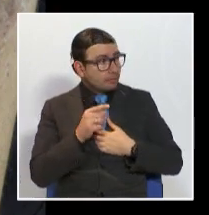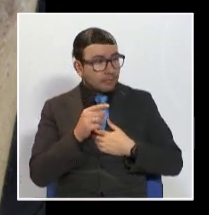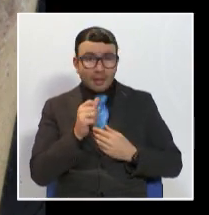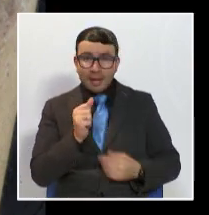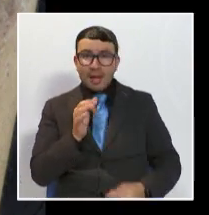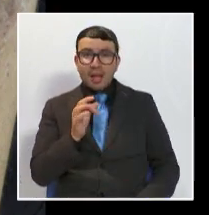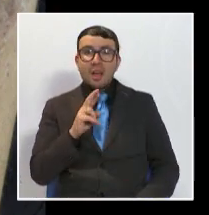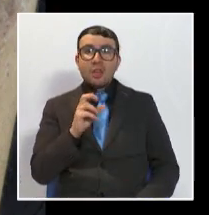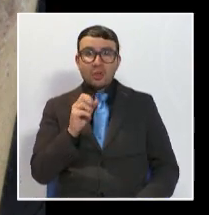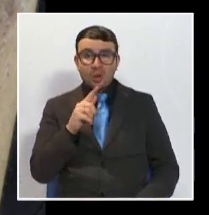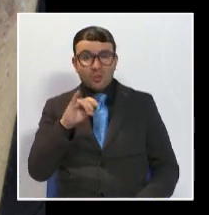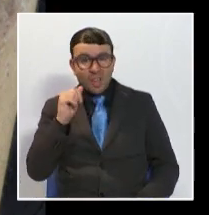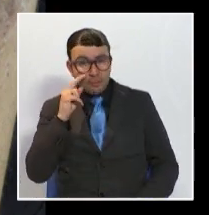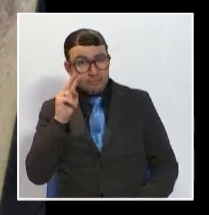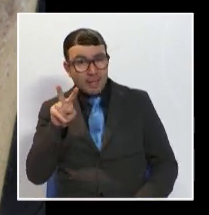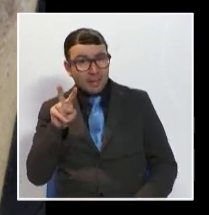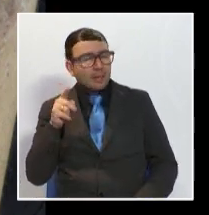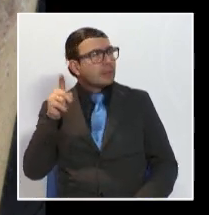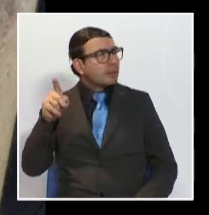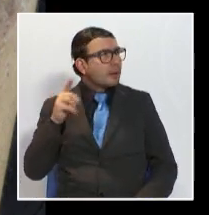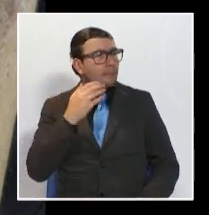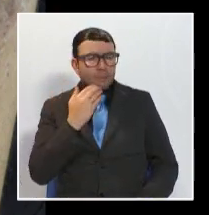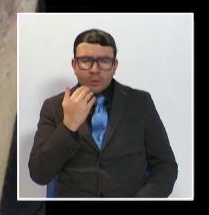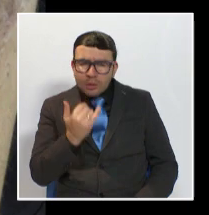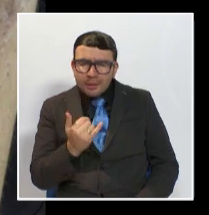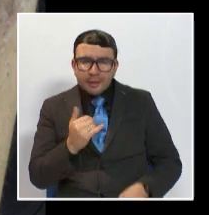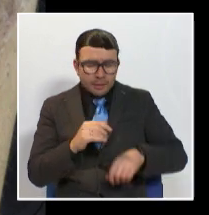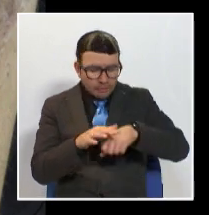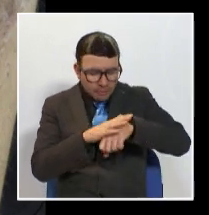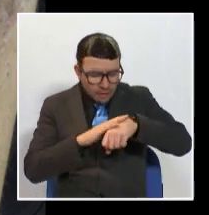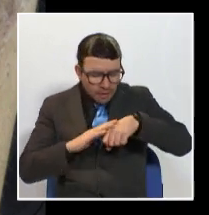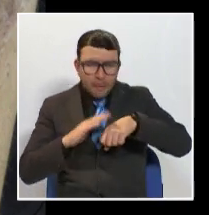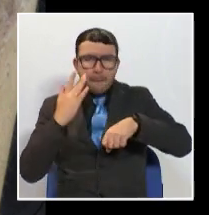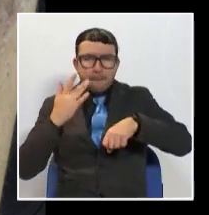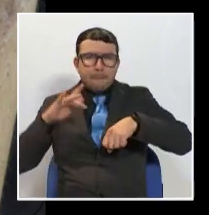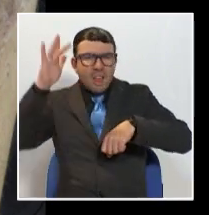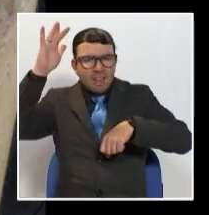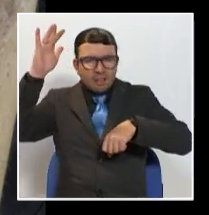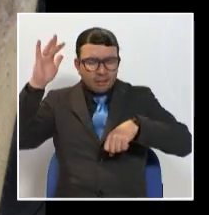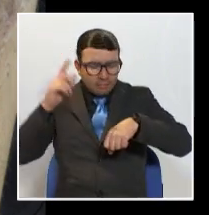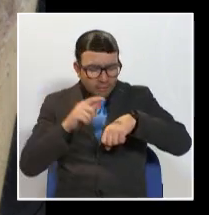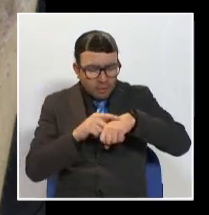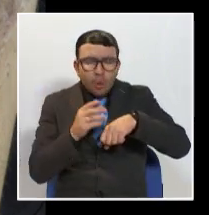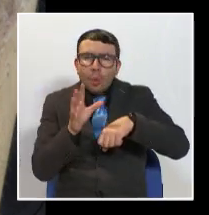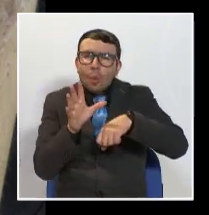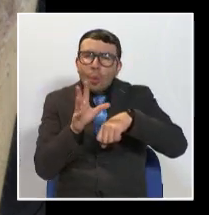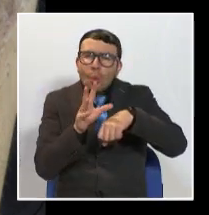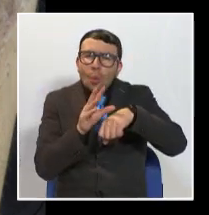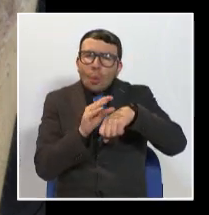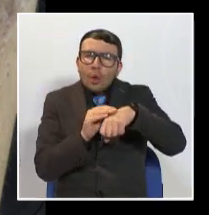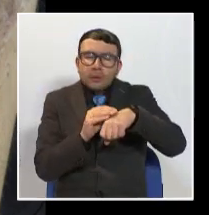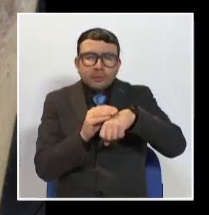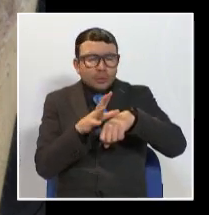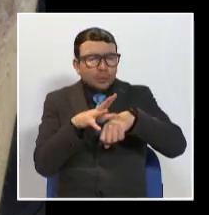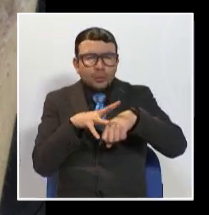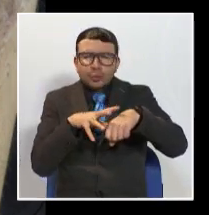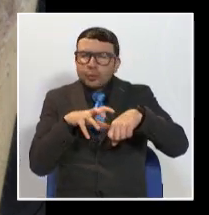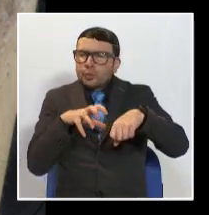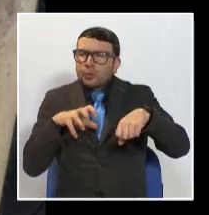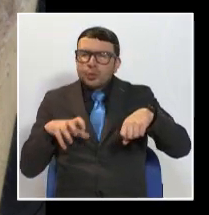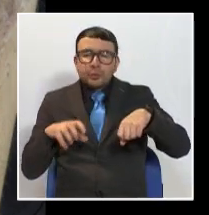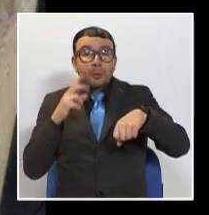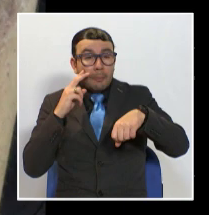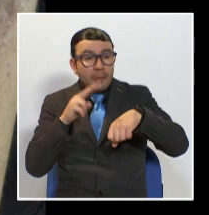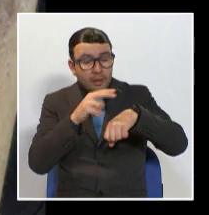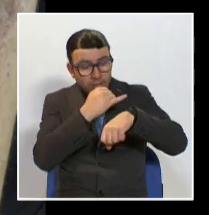vemos, mira esa lesión, una lesión, lo que vemos, la piel brillante, una piel adelgazada con vasos sanguíneos muy seca